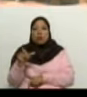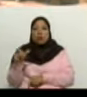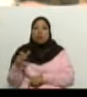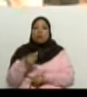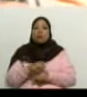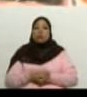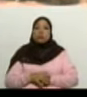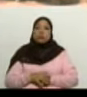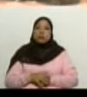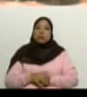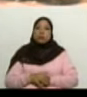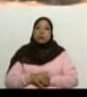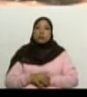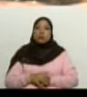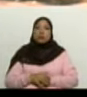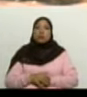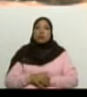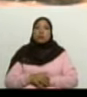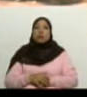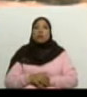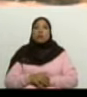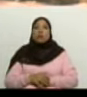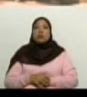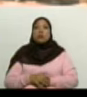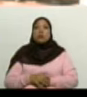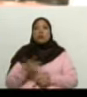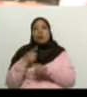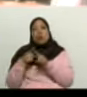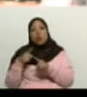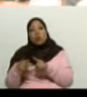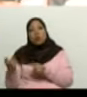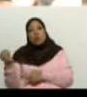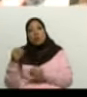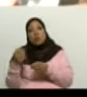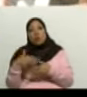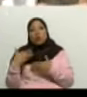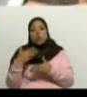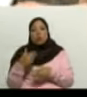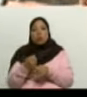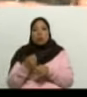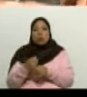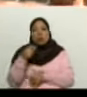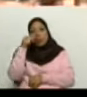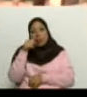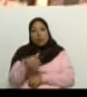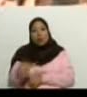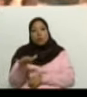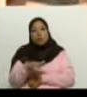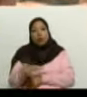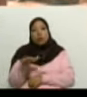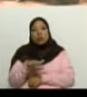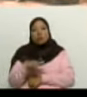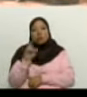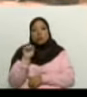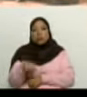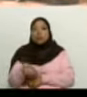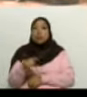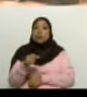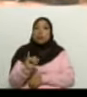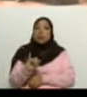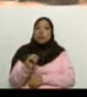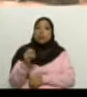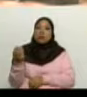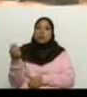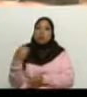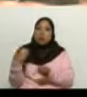que va avanzando el tiempo, tienen que ir agregándole más cosas que sean beneficios al pueblo, pues, porque es así, pues siempre tienen que ir